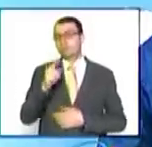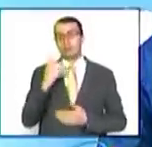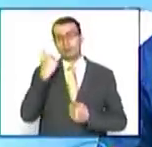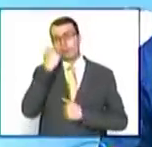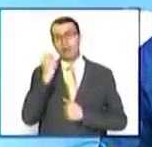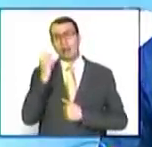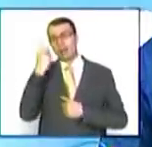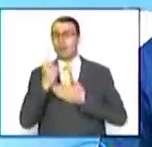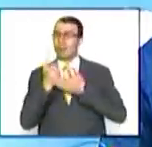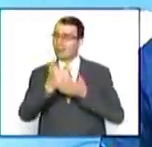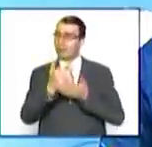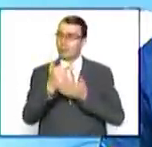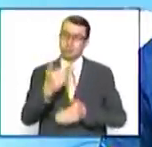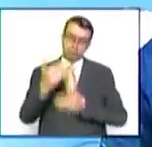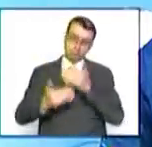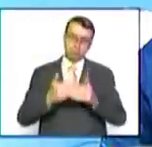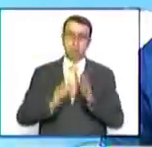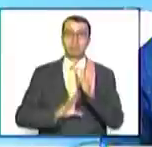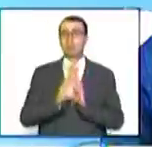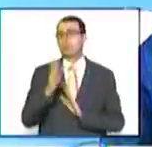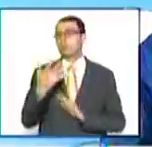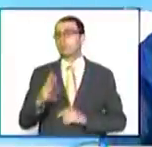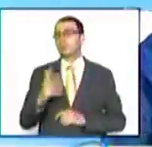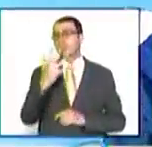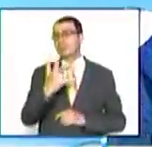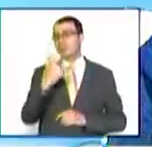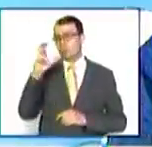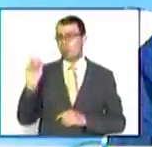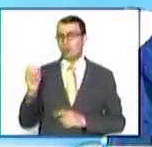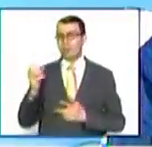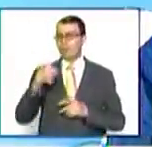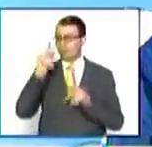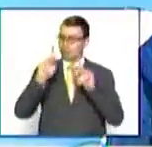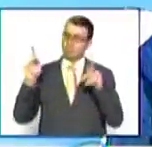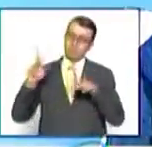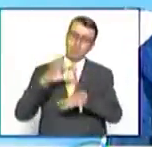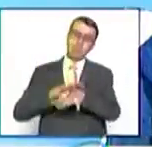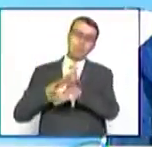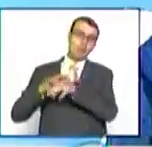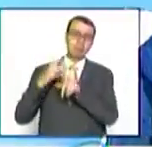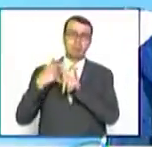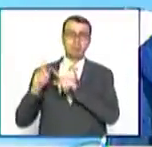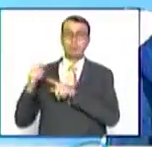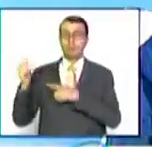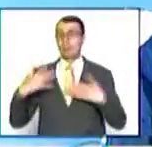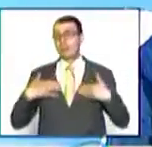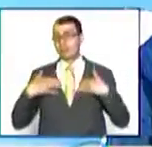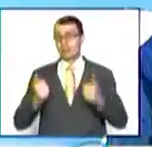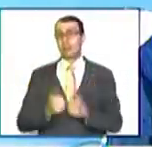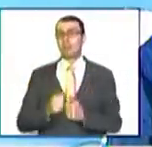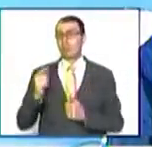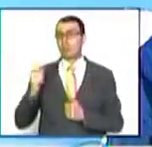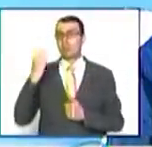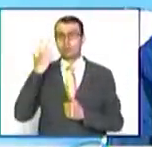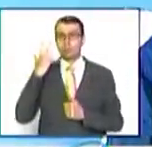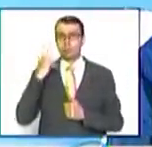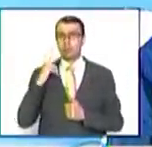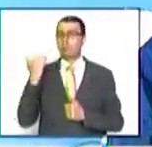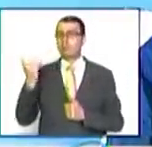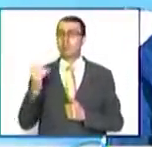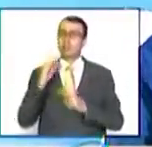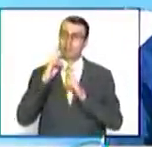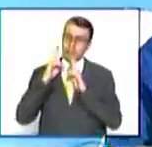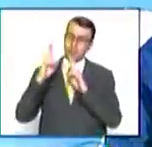de 50 profesionales de la salud en todas las especialidades para que día a día respondamos sus